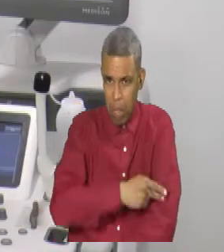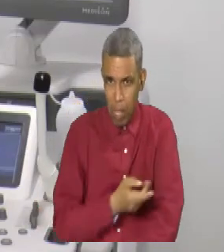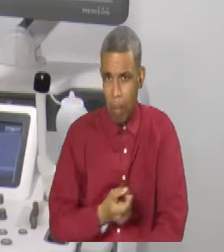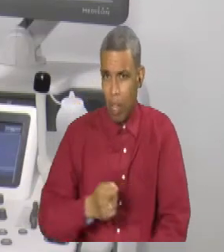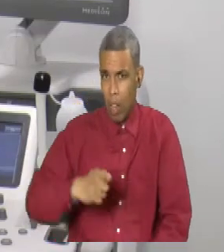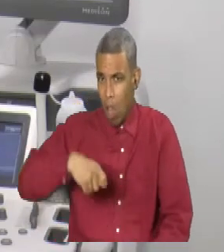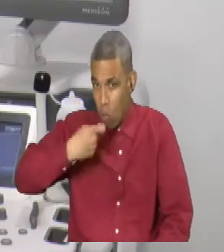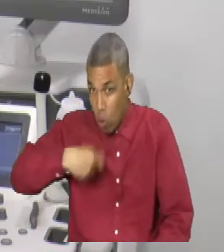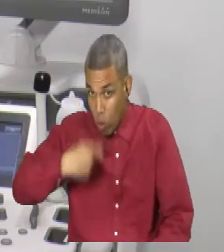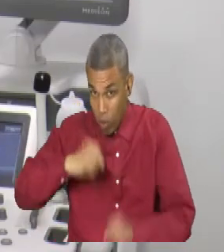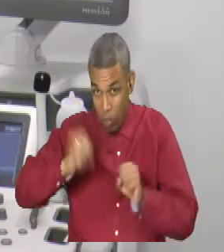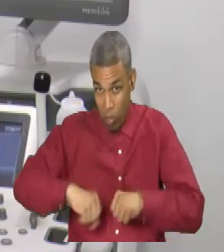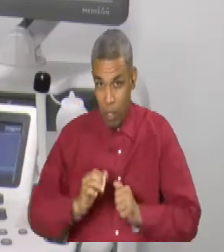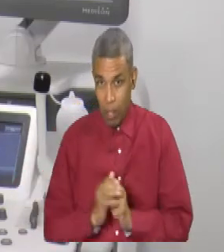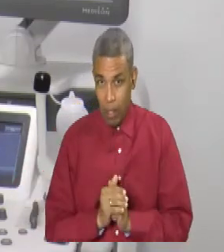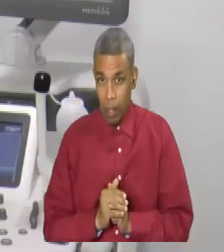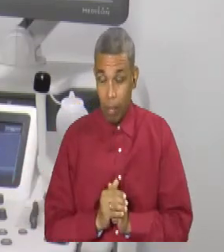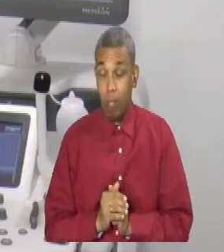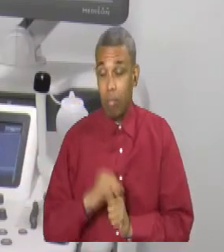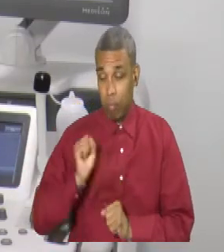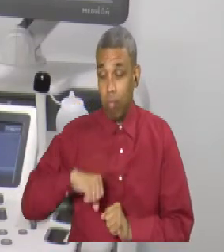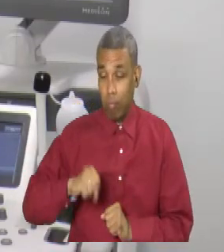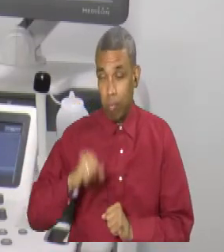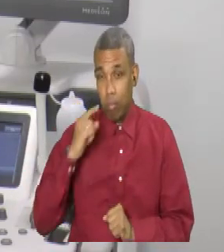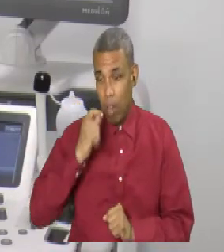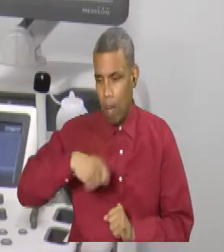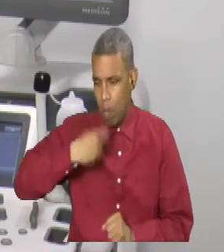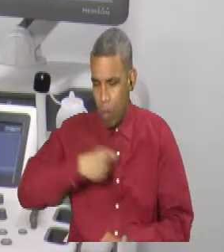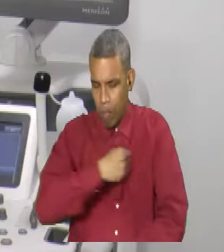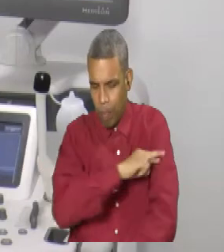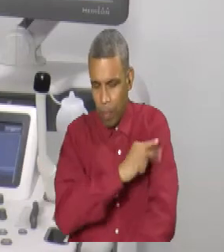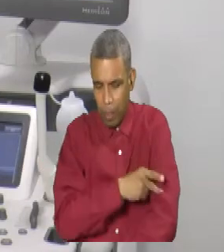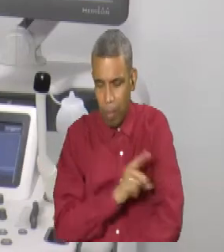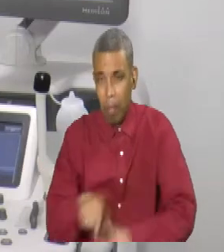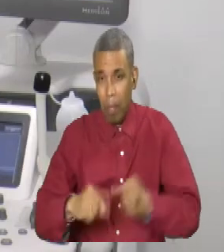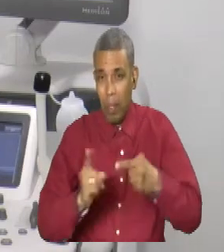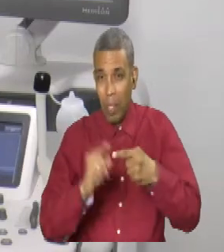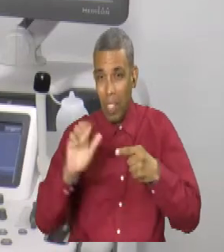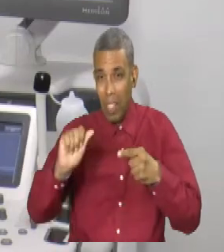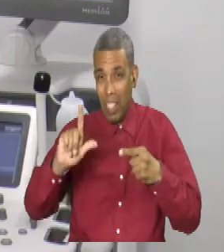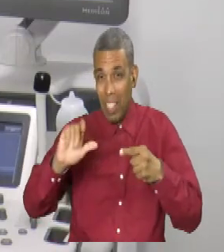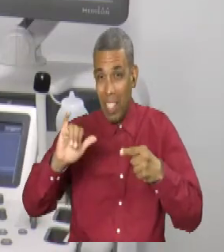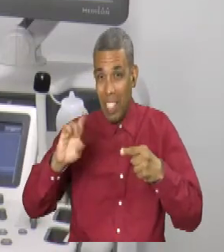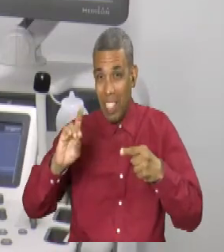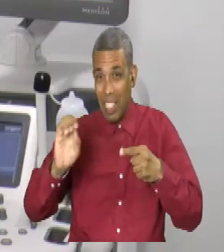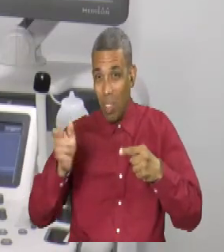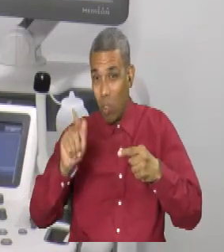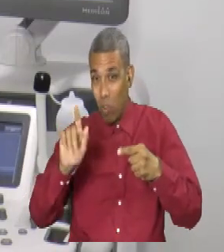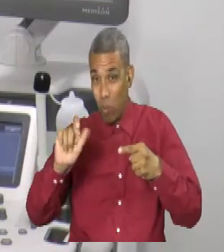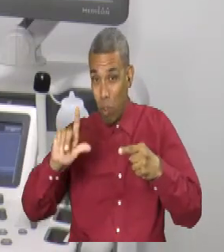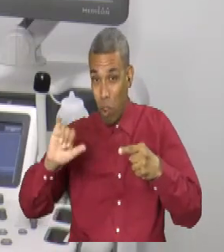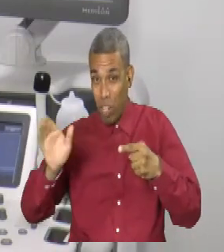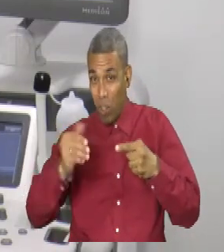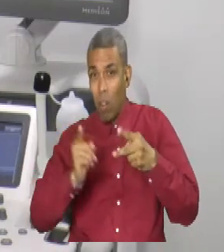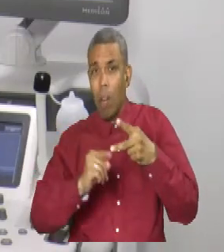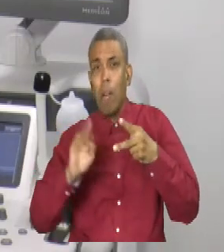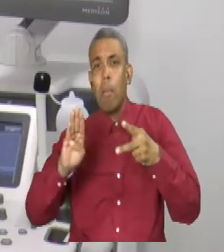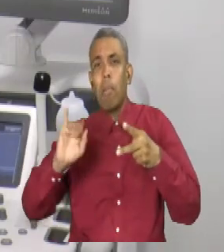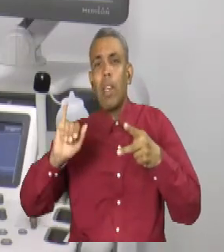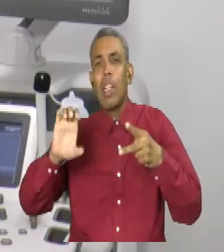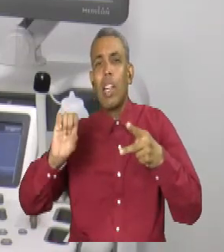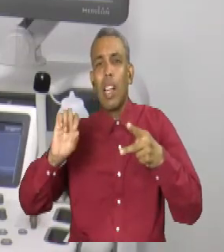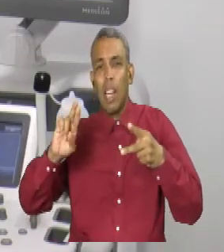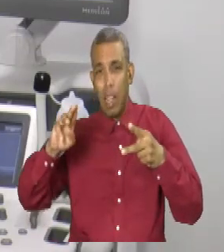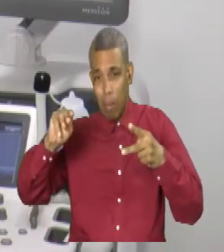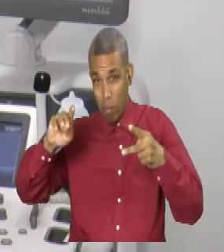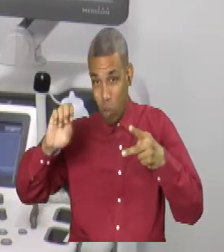un suplemento vitamínico tanto de ácido fólico como sulfato ferroso y carbonato de calcio. Idealmente la mujer en embarazo debe mantener una adecuada